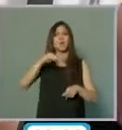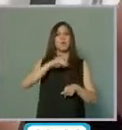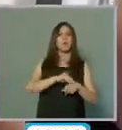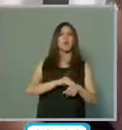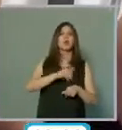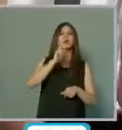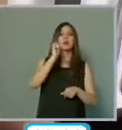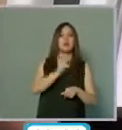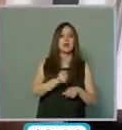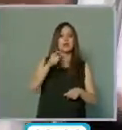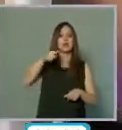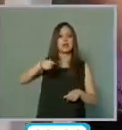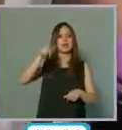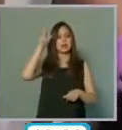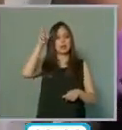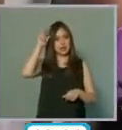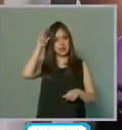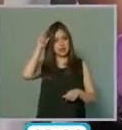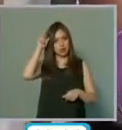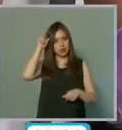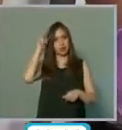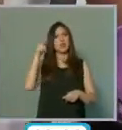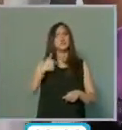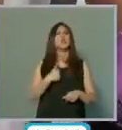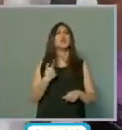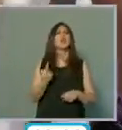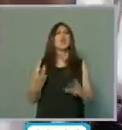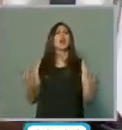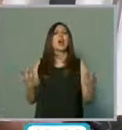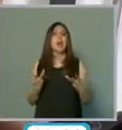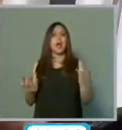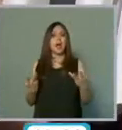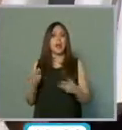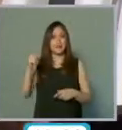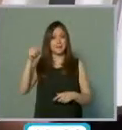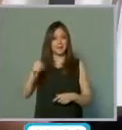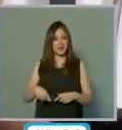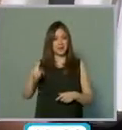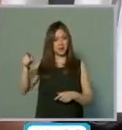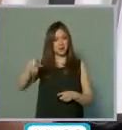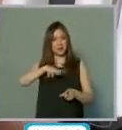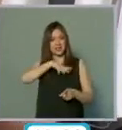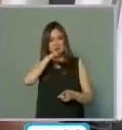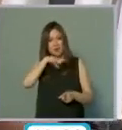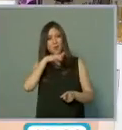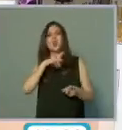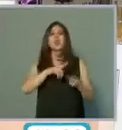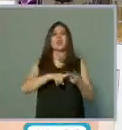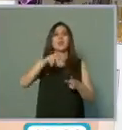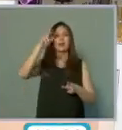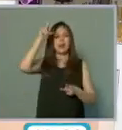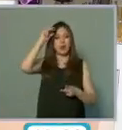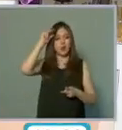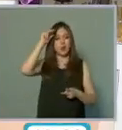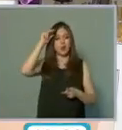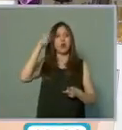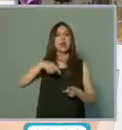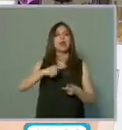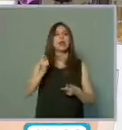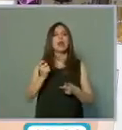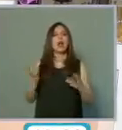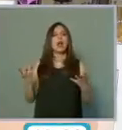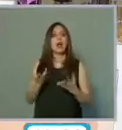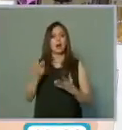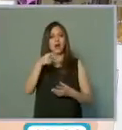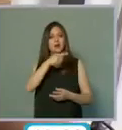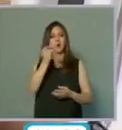de zanahoria. Esto lo único que hice fue mezclar mi rostizado de cebolla con zanahoria junto con el polvito